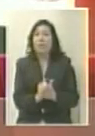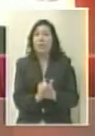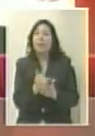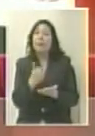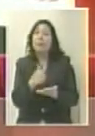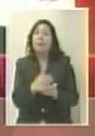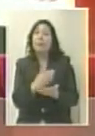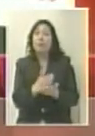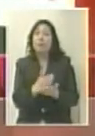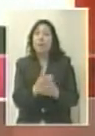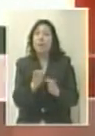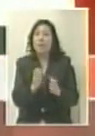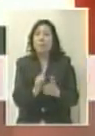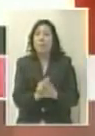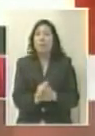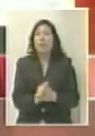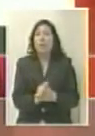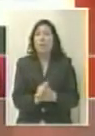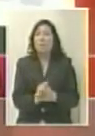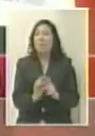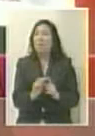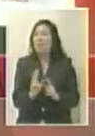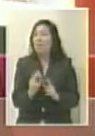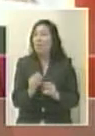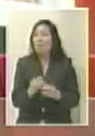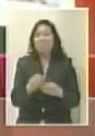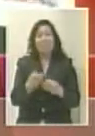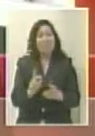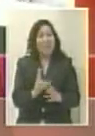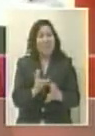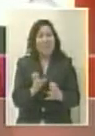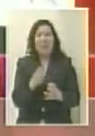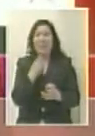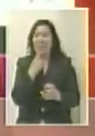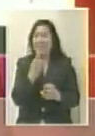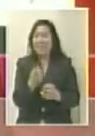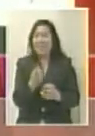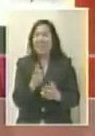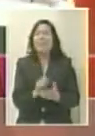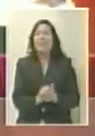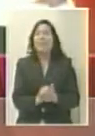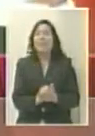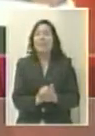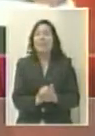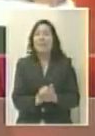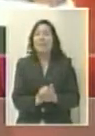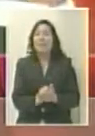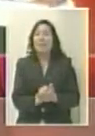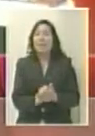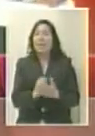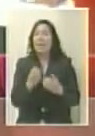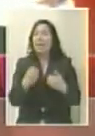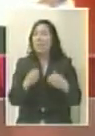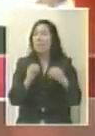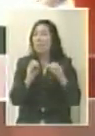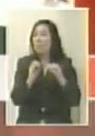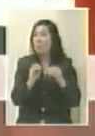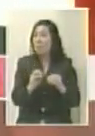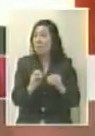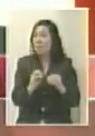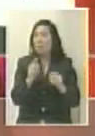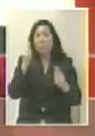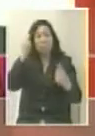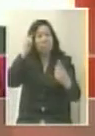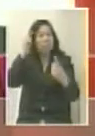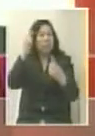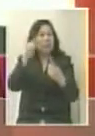la participación ciudadana. Pero no quiero extenderme mucho y quiero entrar a lo que es en sí la propuesta de